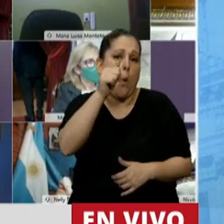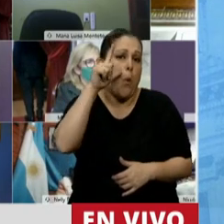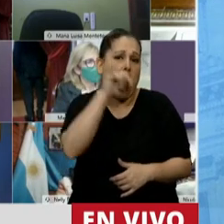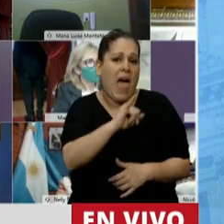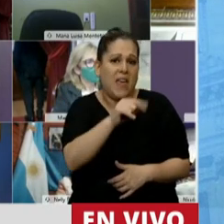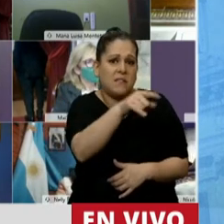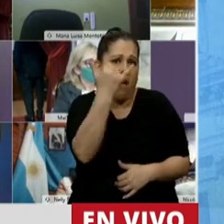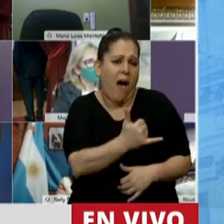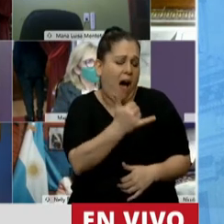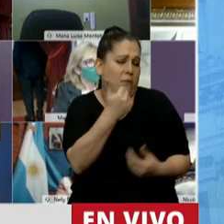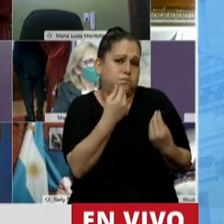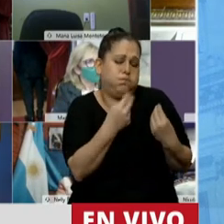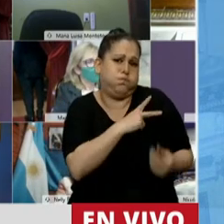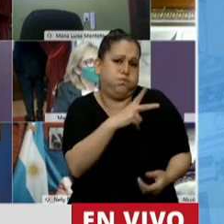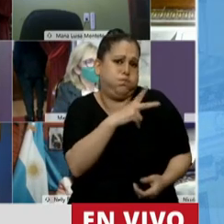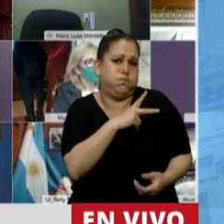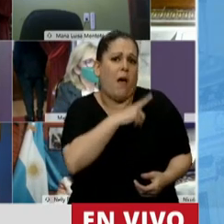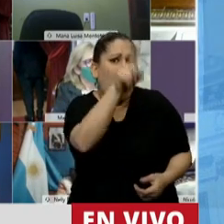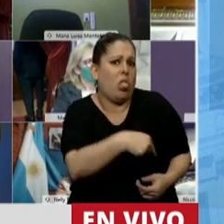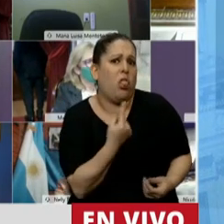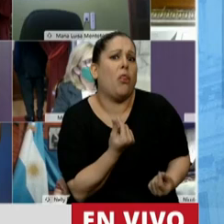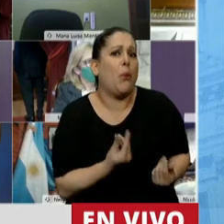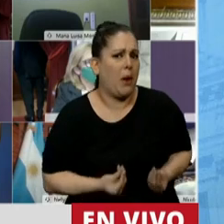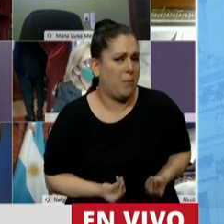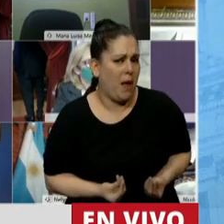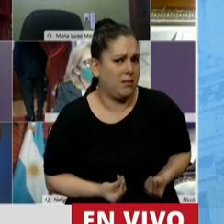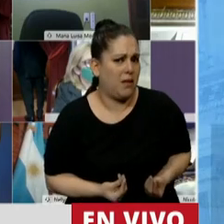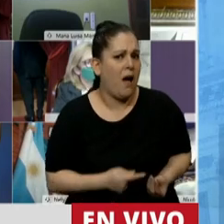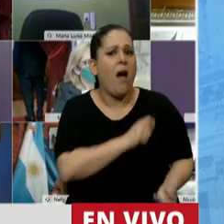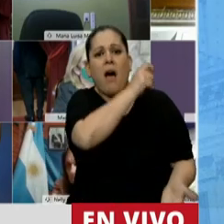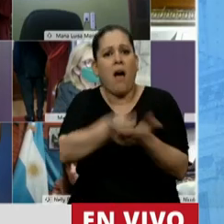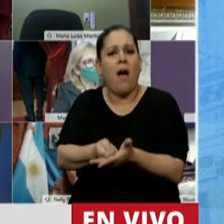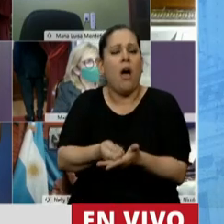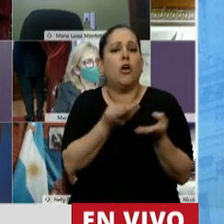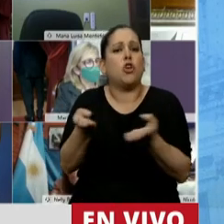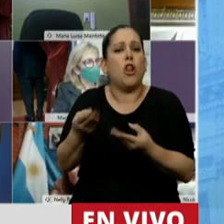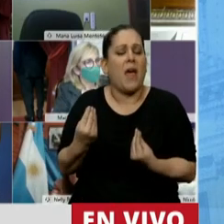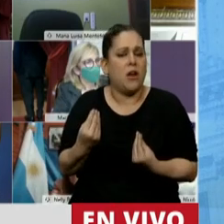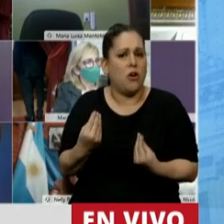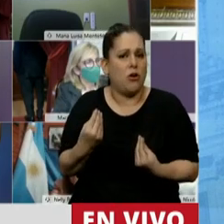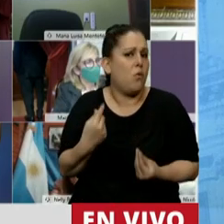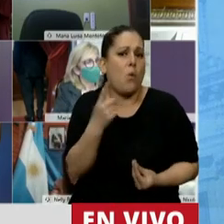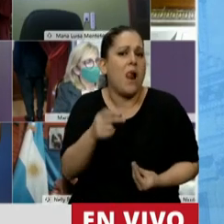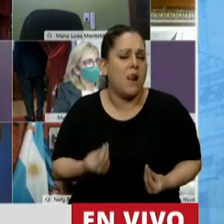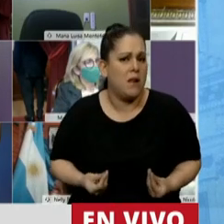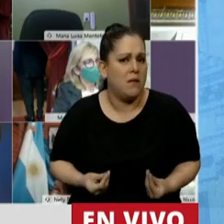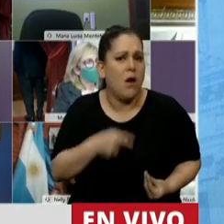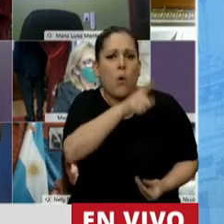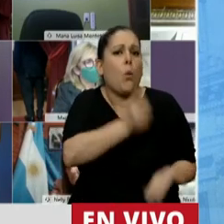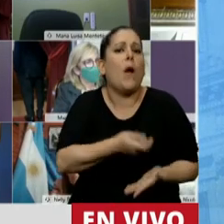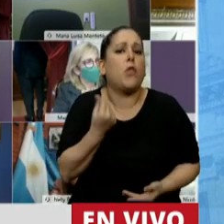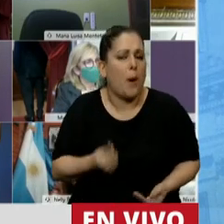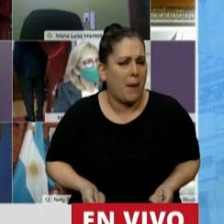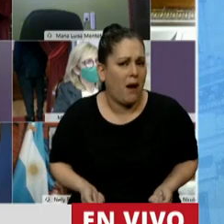en 205 millones de dólares. ¿Dónde está el aporte solidario del exitoso empresario Rudy Ulloa? ¿Cuánto va a pagar